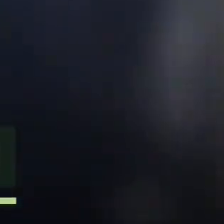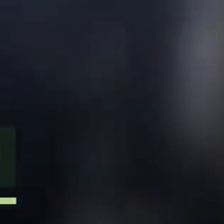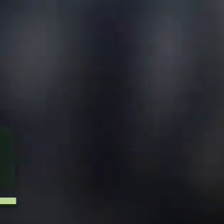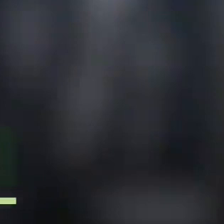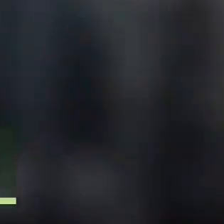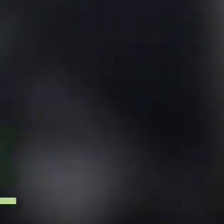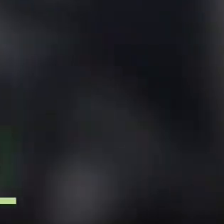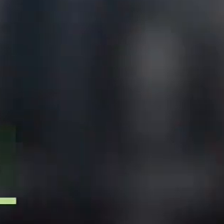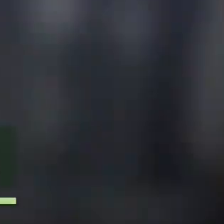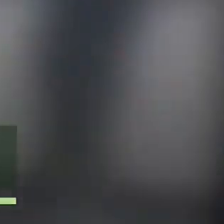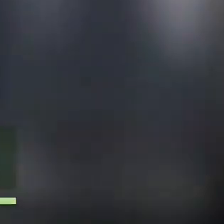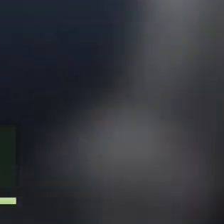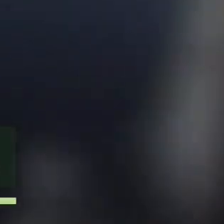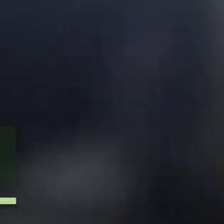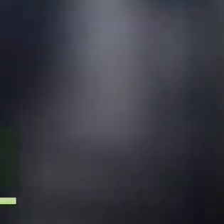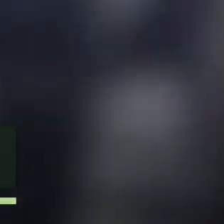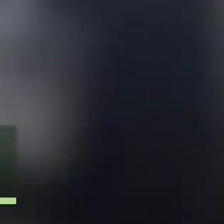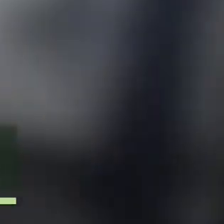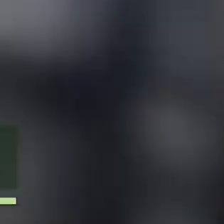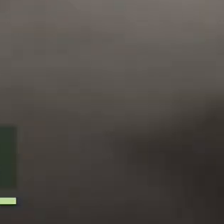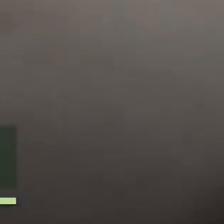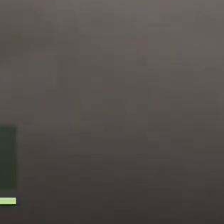entraron de esta casa quebraron